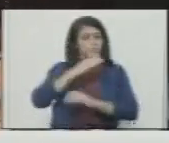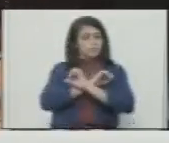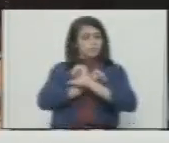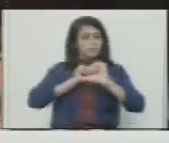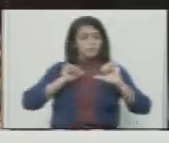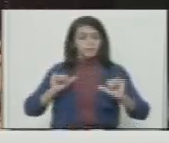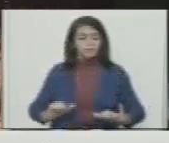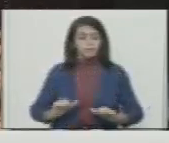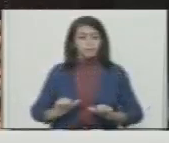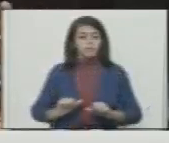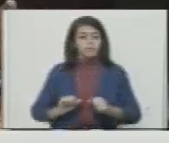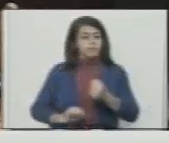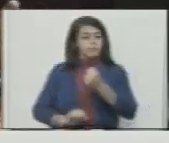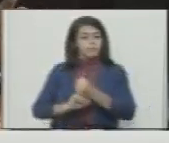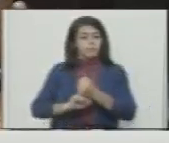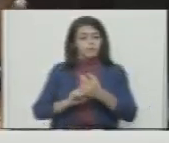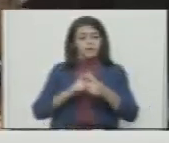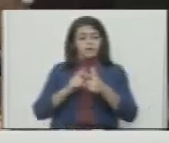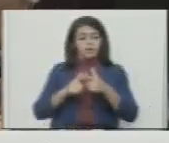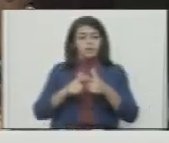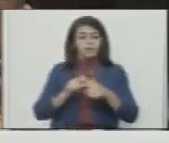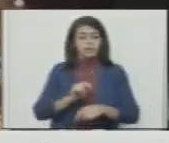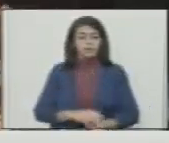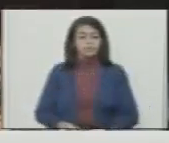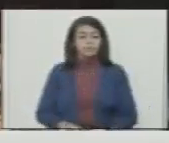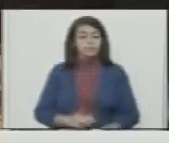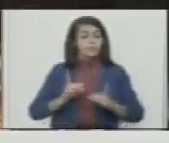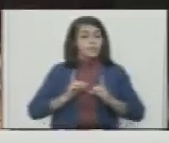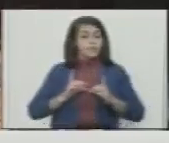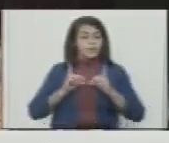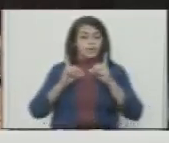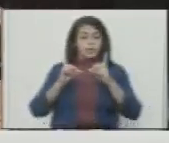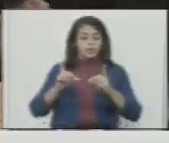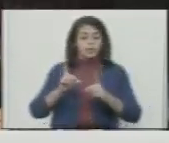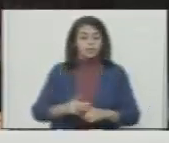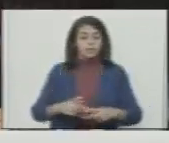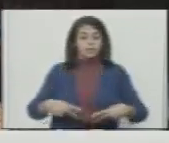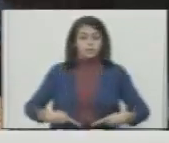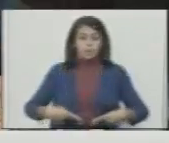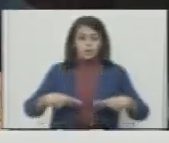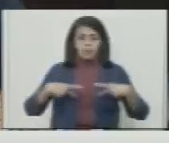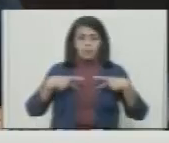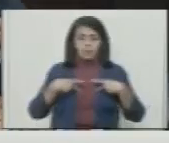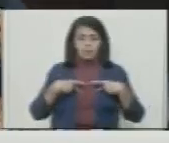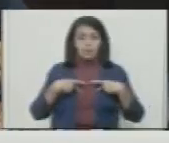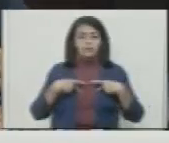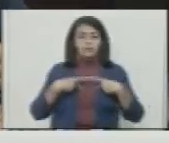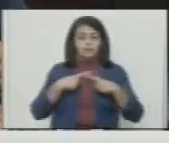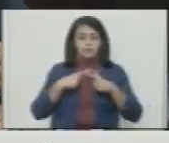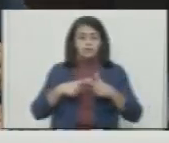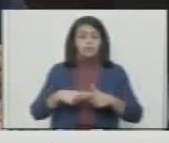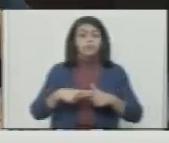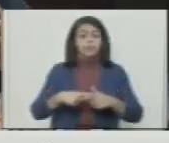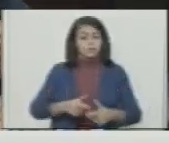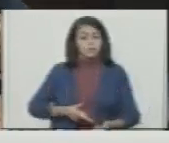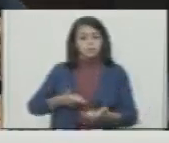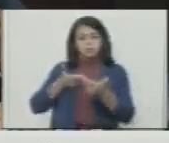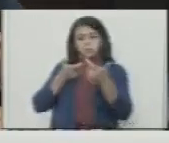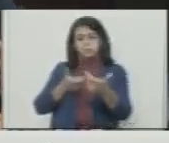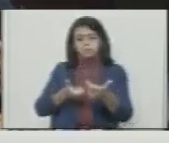Militar, militar pundoroso, militar que dedicó su vida a la carrera de las